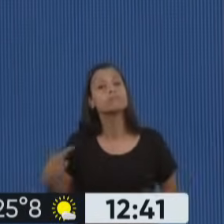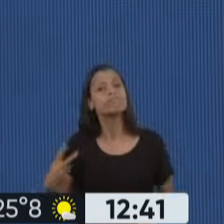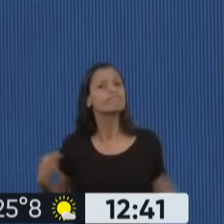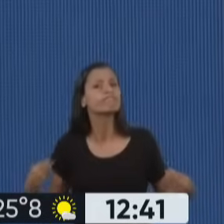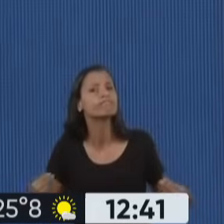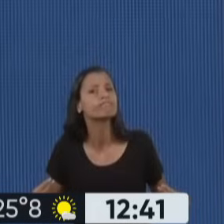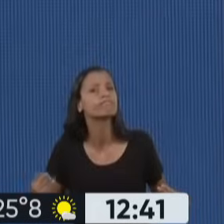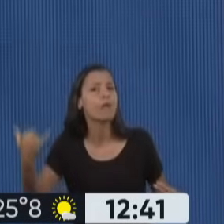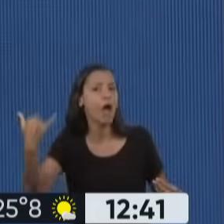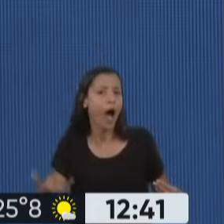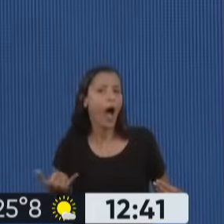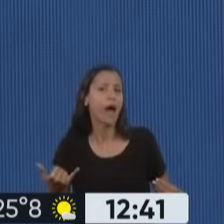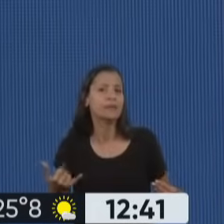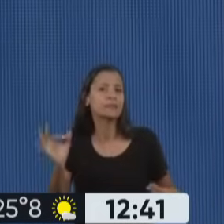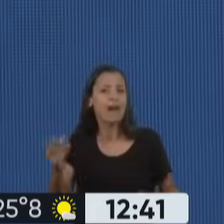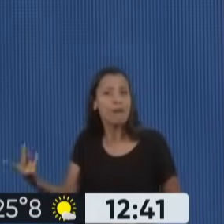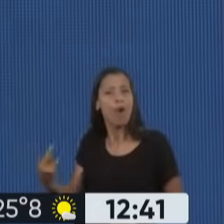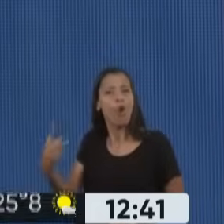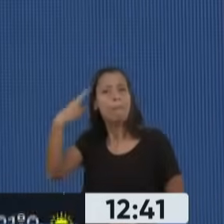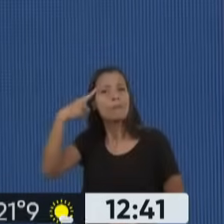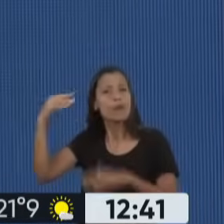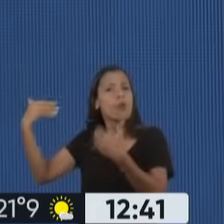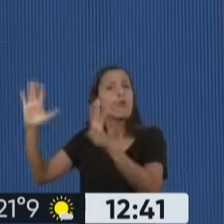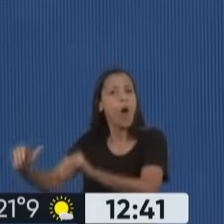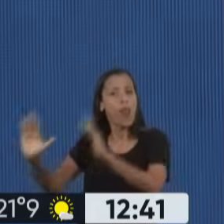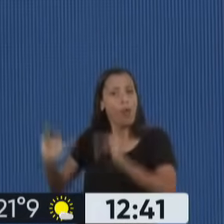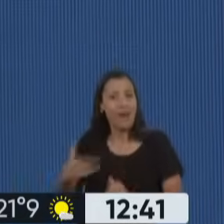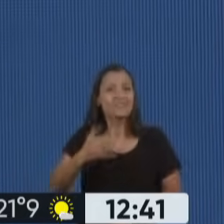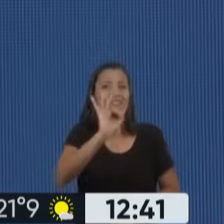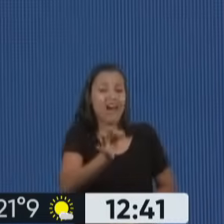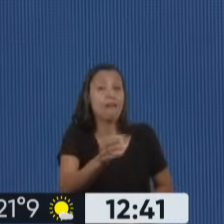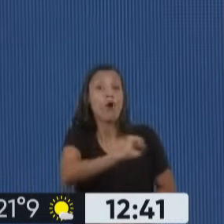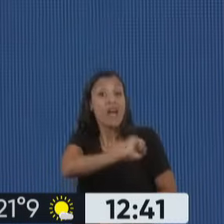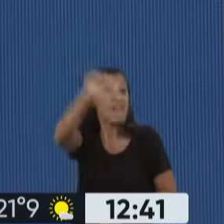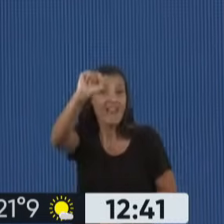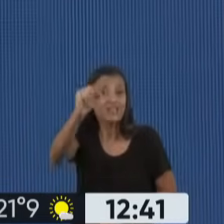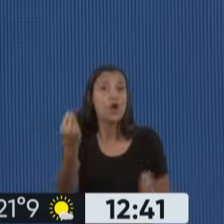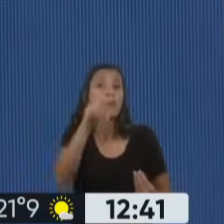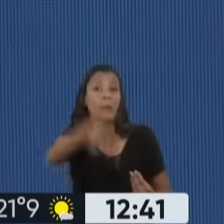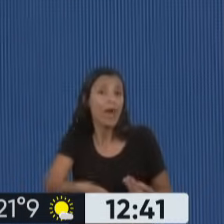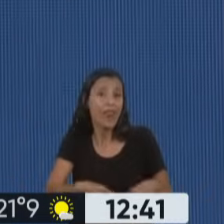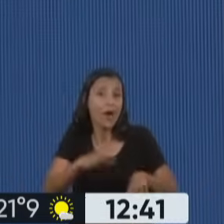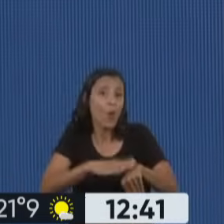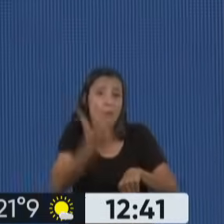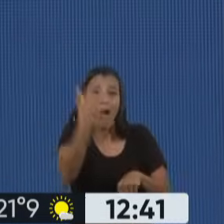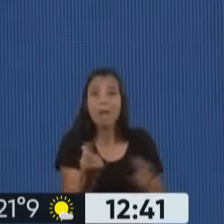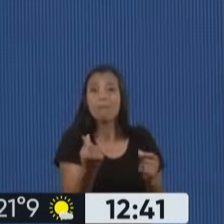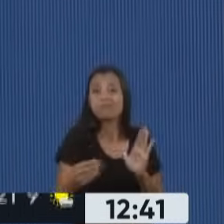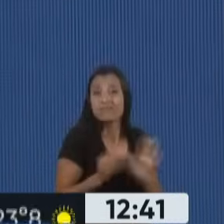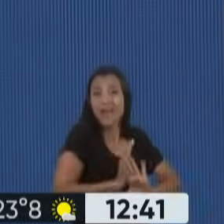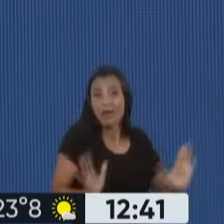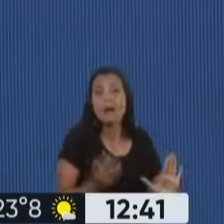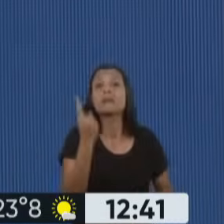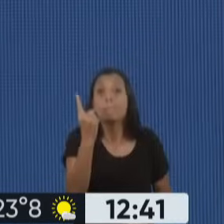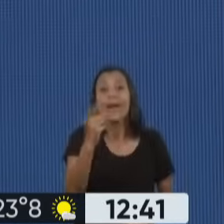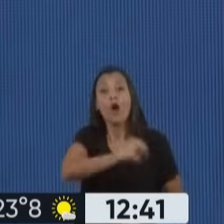básicamente compartíamos el diagnóstico de que si bien la inflación es siempre y en todo lugar un fenómeno monetario, el